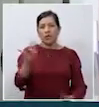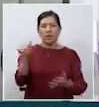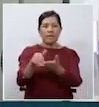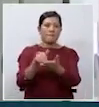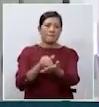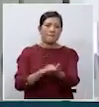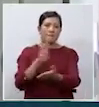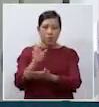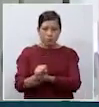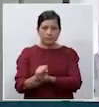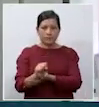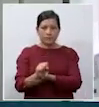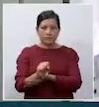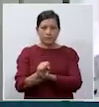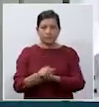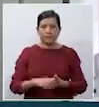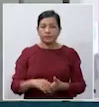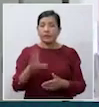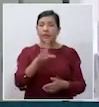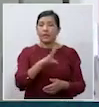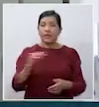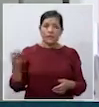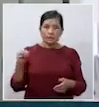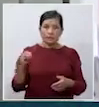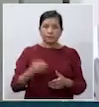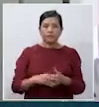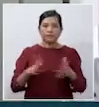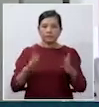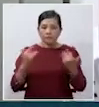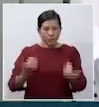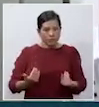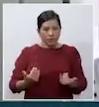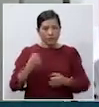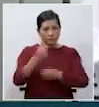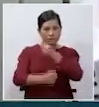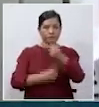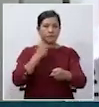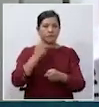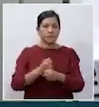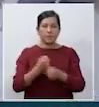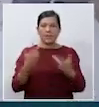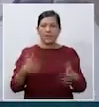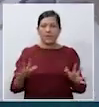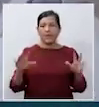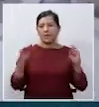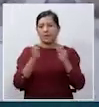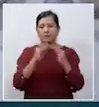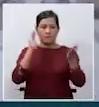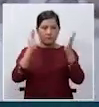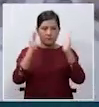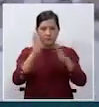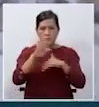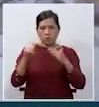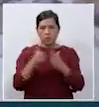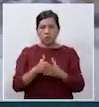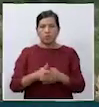bolivianos. Y este año, ya prácticamente